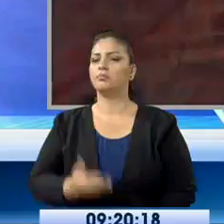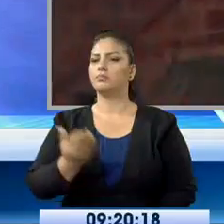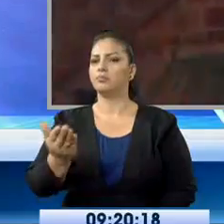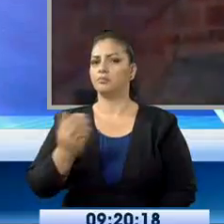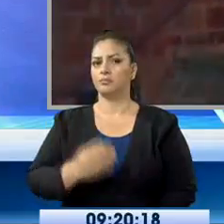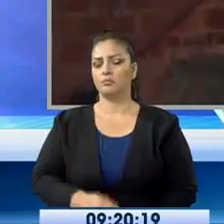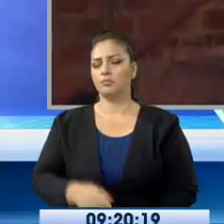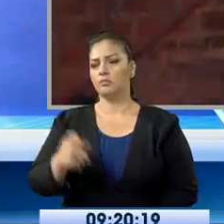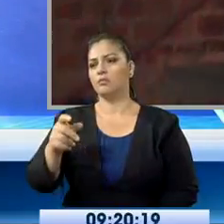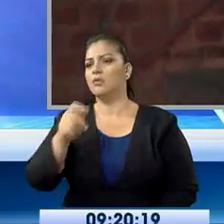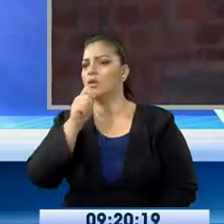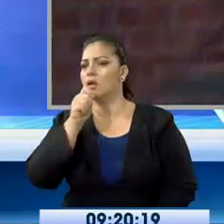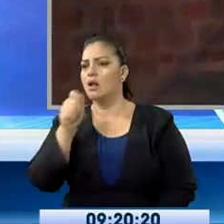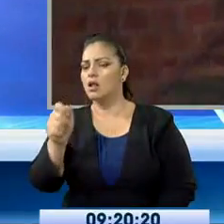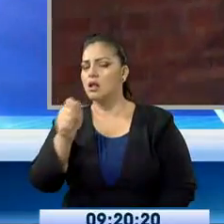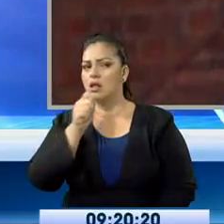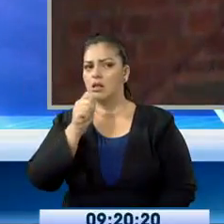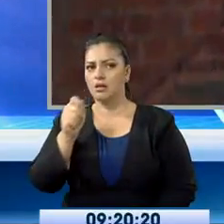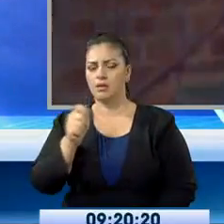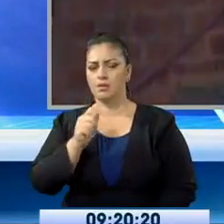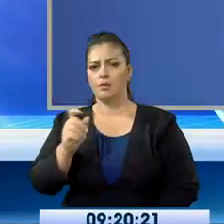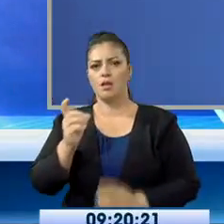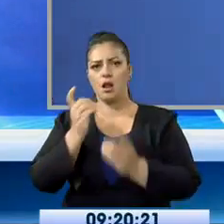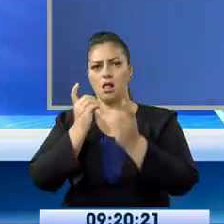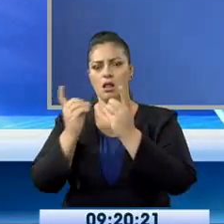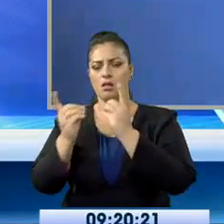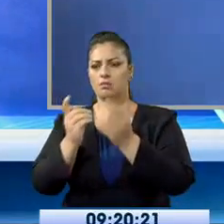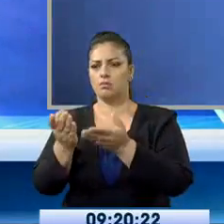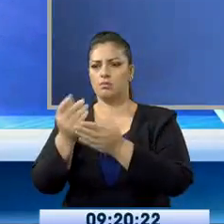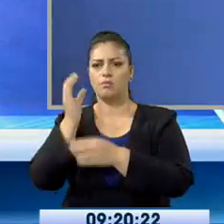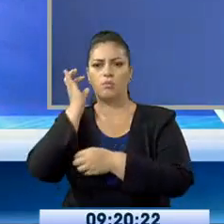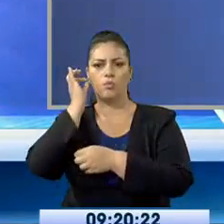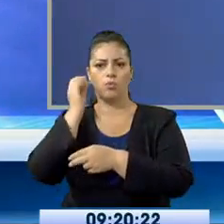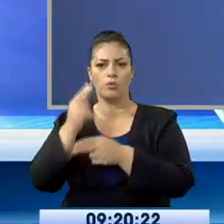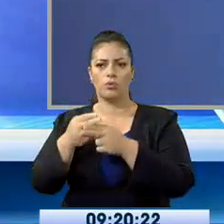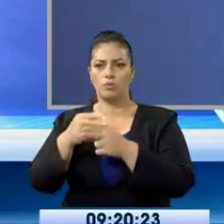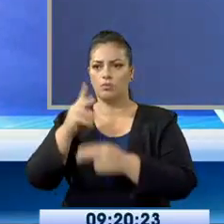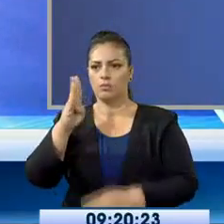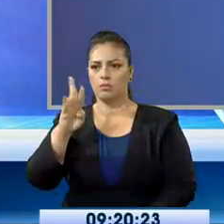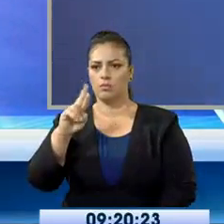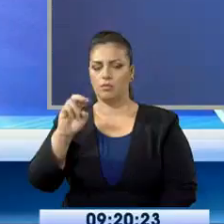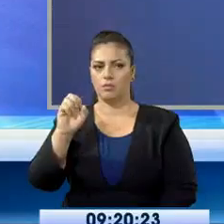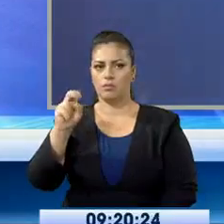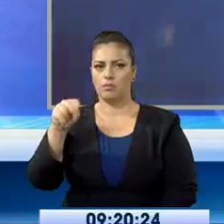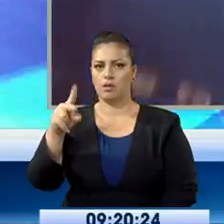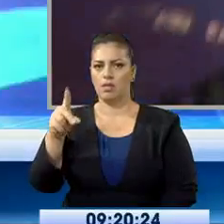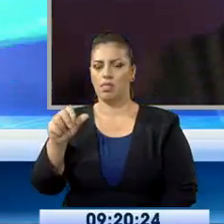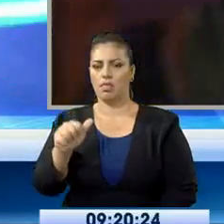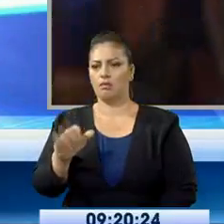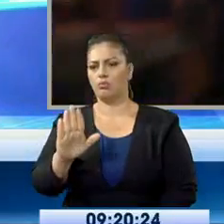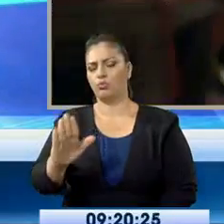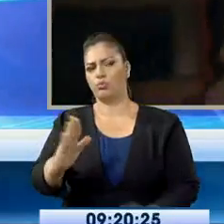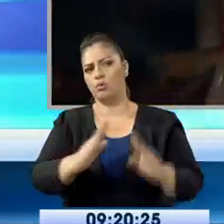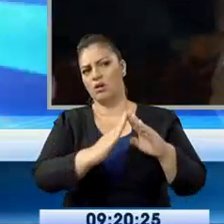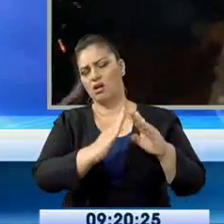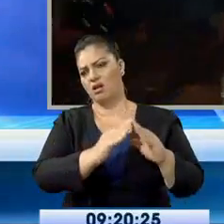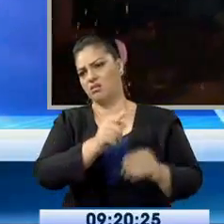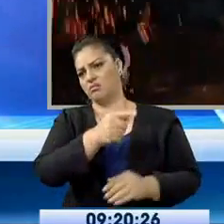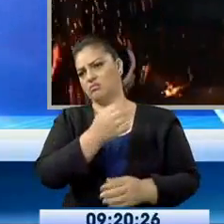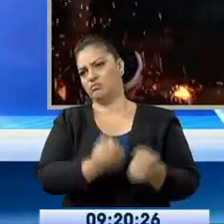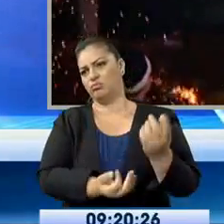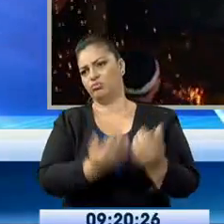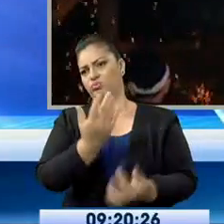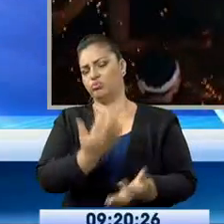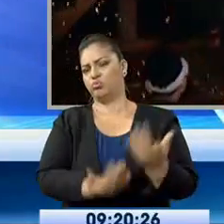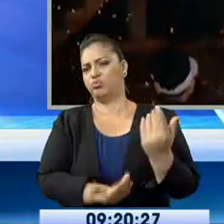principales afectados en este incendio. Por acá, doña Brenda, usted es un propietaria de una de las viviendas. Usted, ¿cómo se